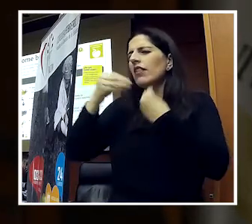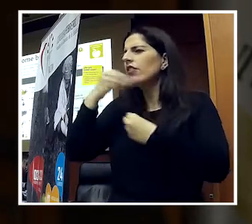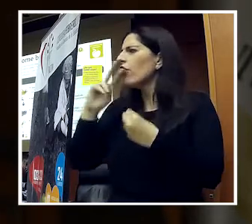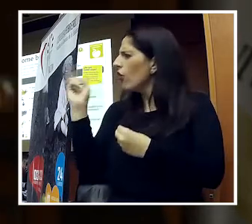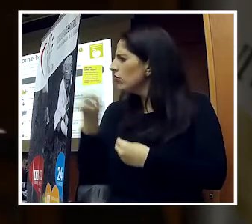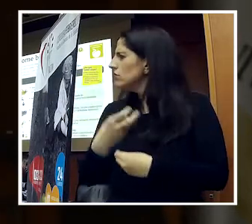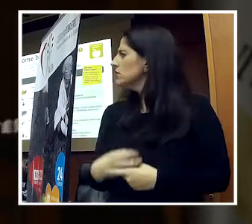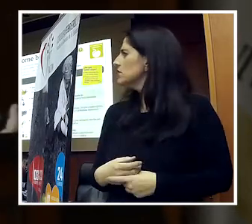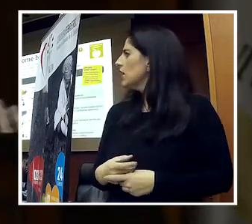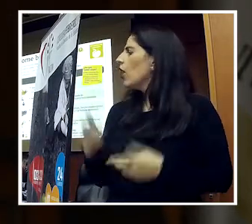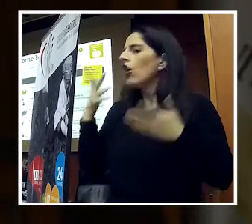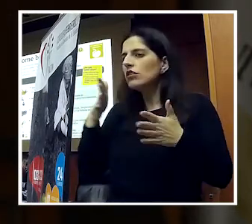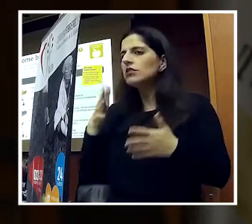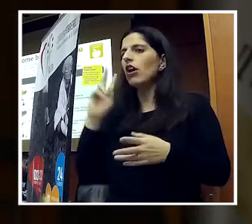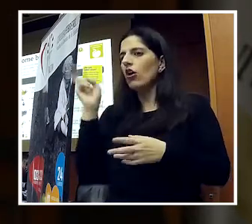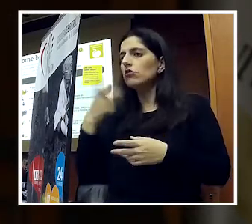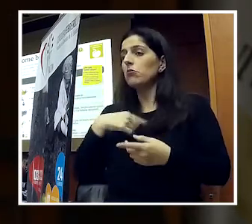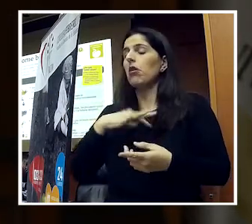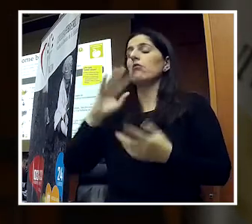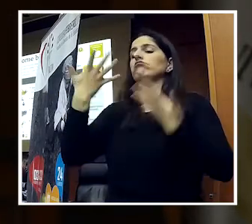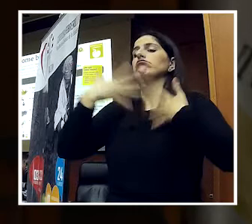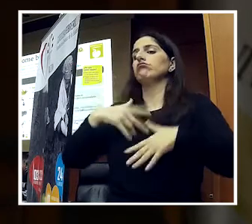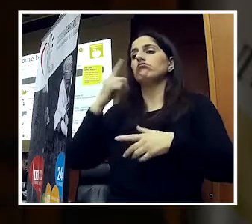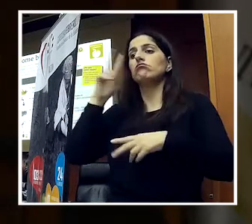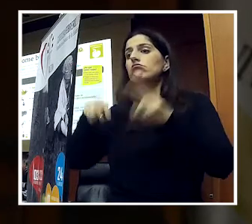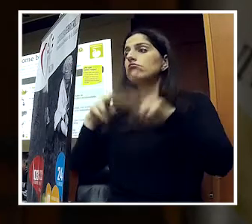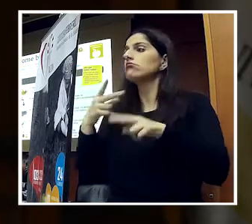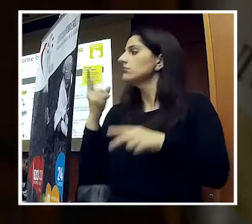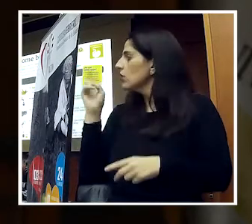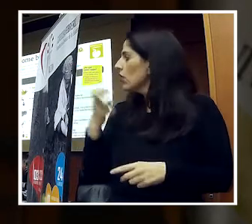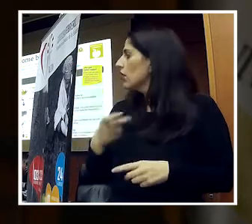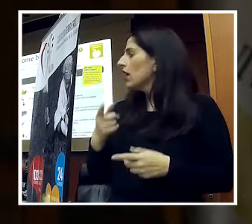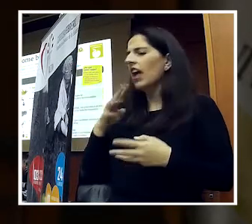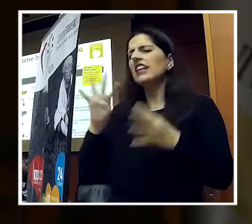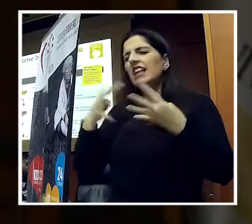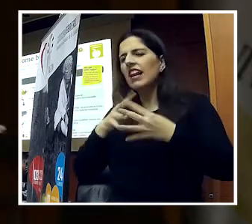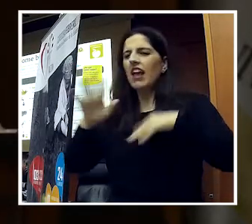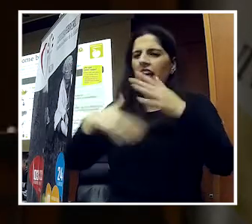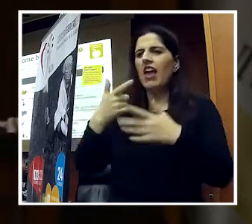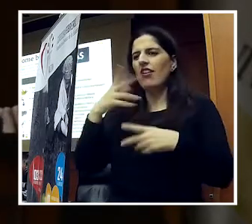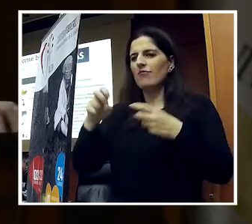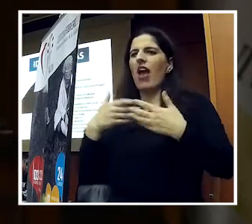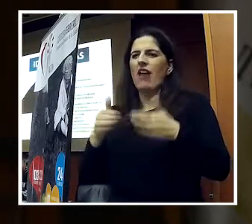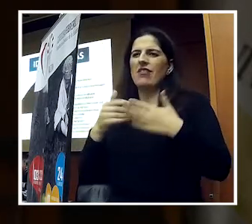serie de recomendaciones que yo creo que las debemos todos de conocer y ir manejando esto de las redes y de las páginas web, porque es muy interesante, ¿no?